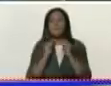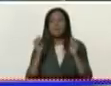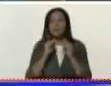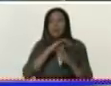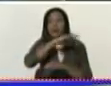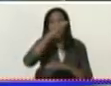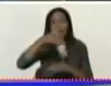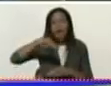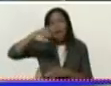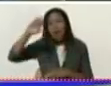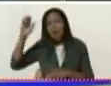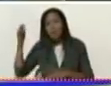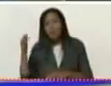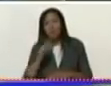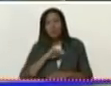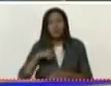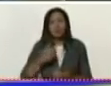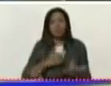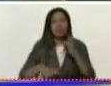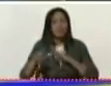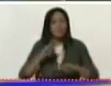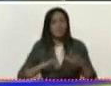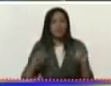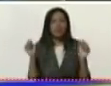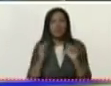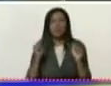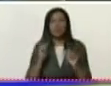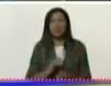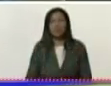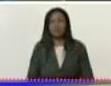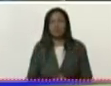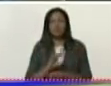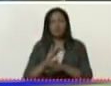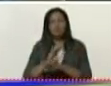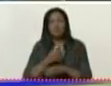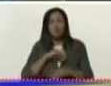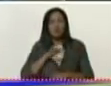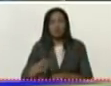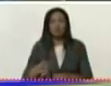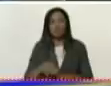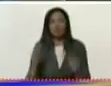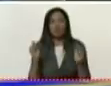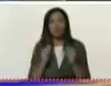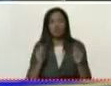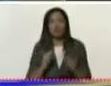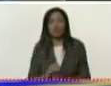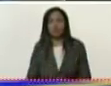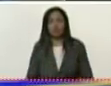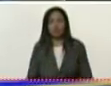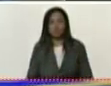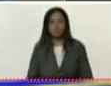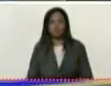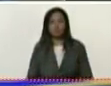montañas de nuestra amada Mérida. Ahí está el protector del Estado Mérida, Jason Guzmán.